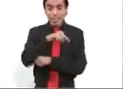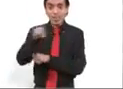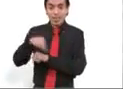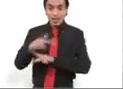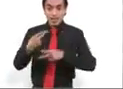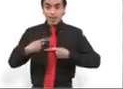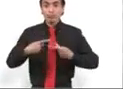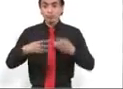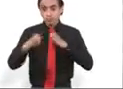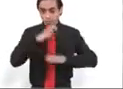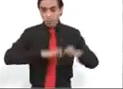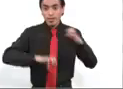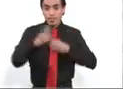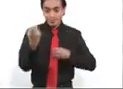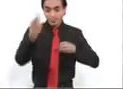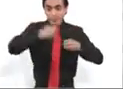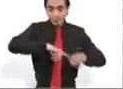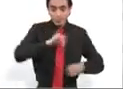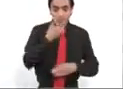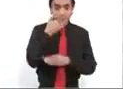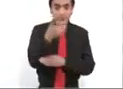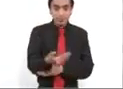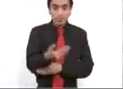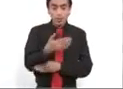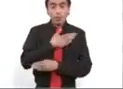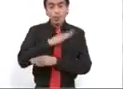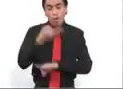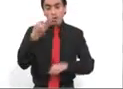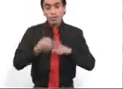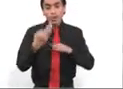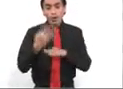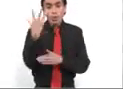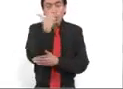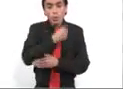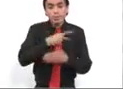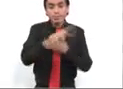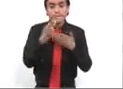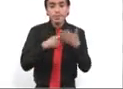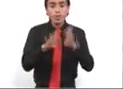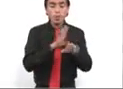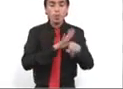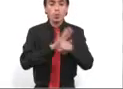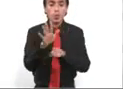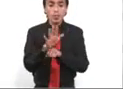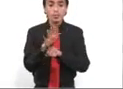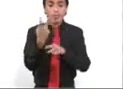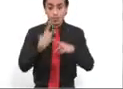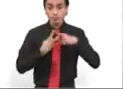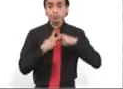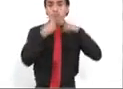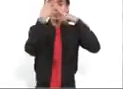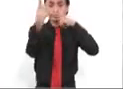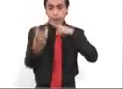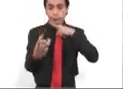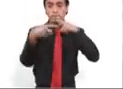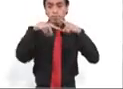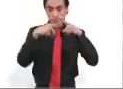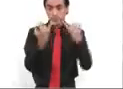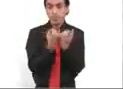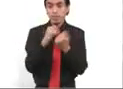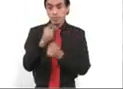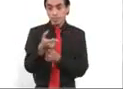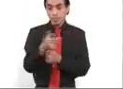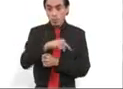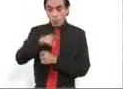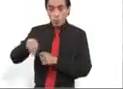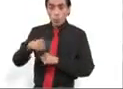parte del negocio. Y aquí lo bonito de este proyecto no solamente es el propio trolebús elevado, la mejora de la